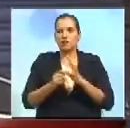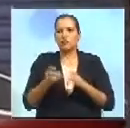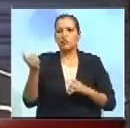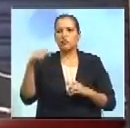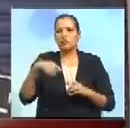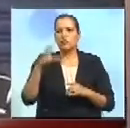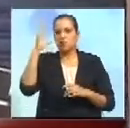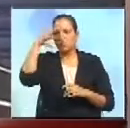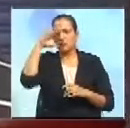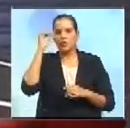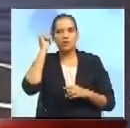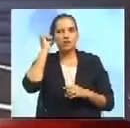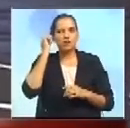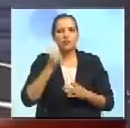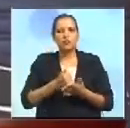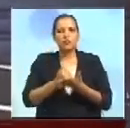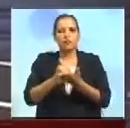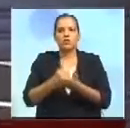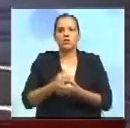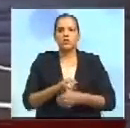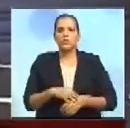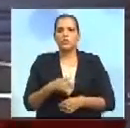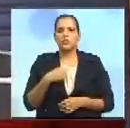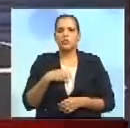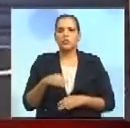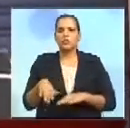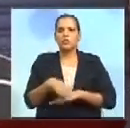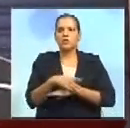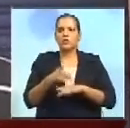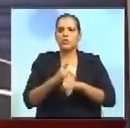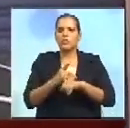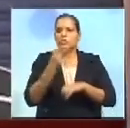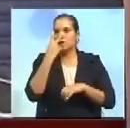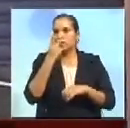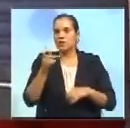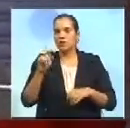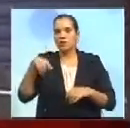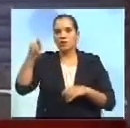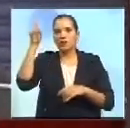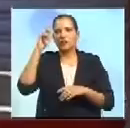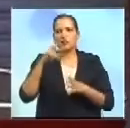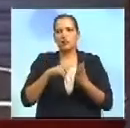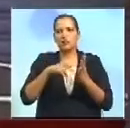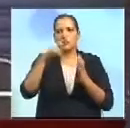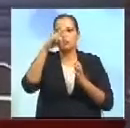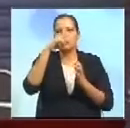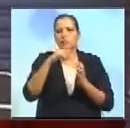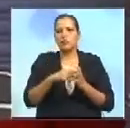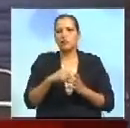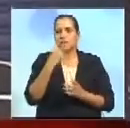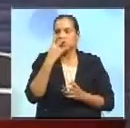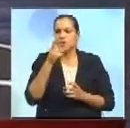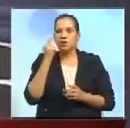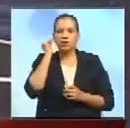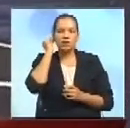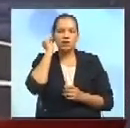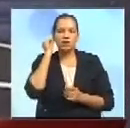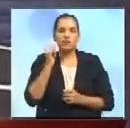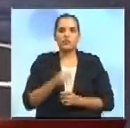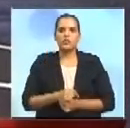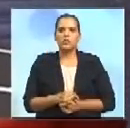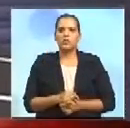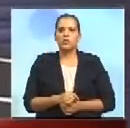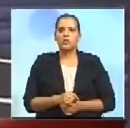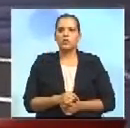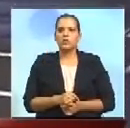20 minutos, algo así, porque justamente pasaron un médico, yo soy médico, subió ahí con una enfermera a chequearla